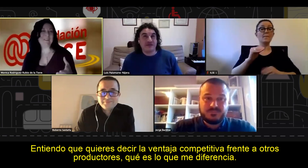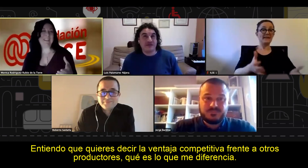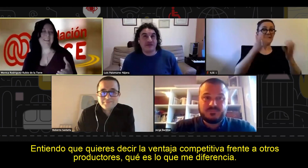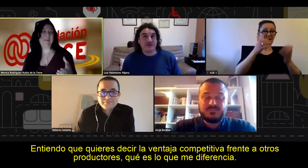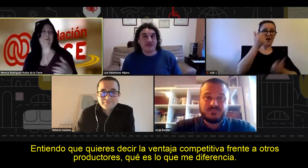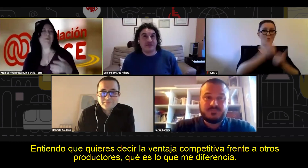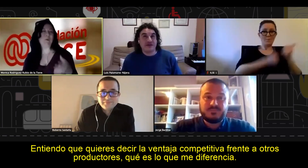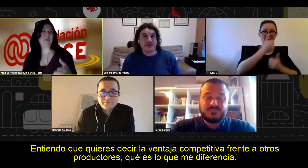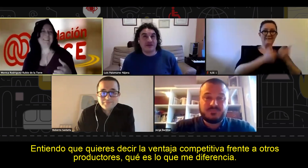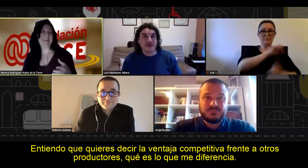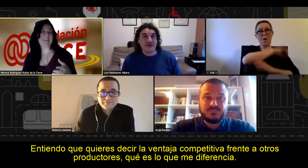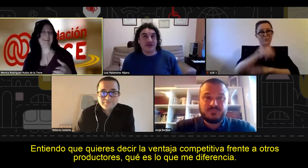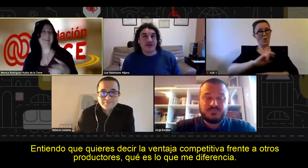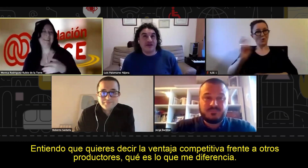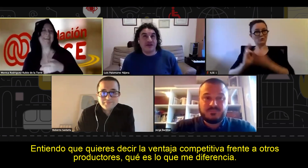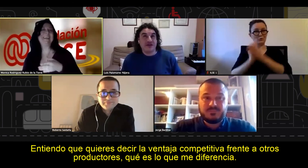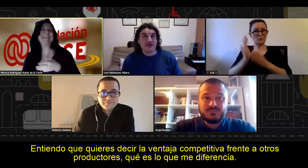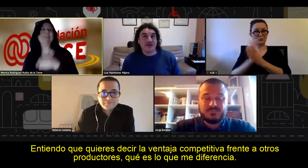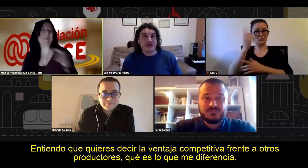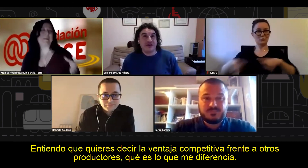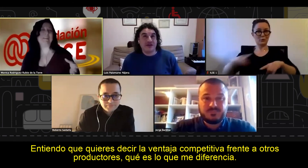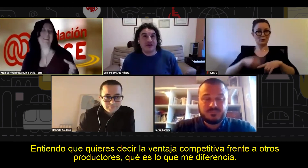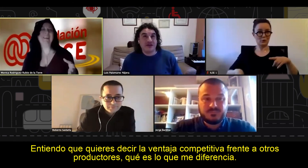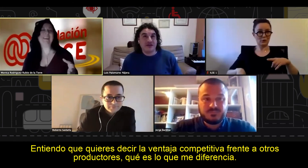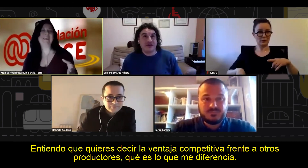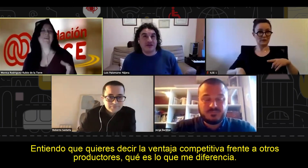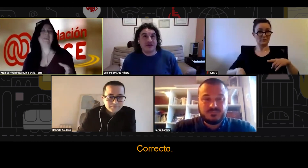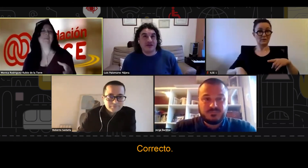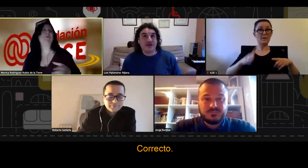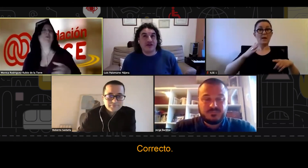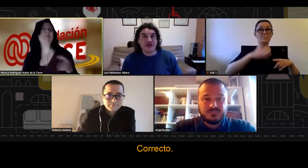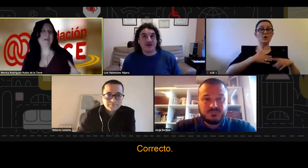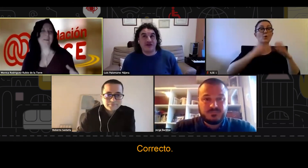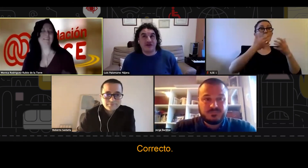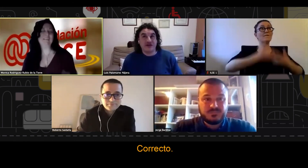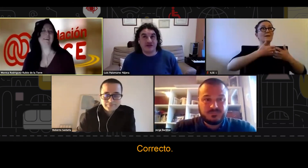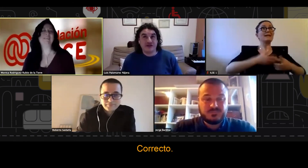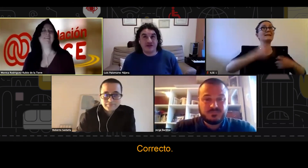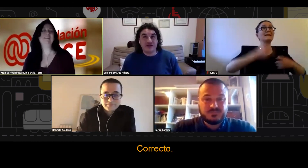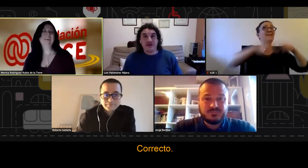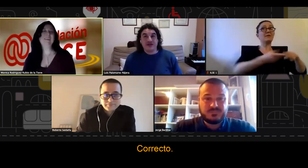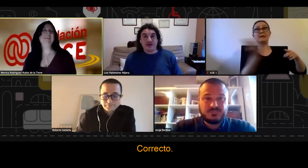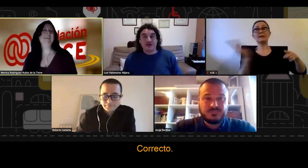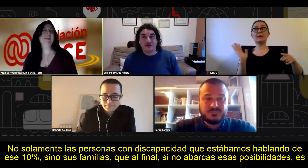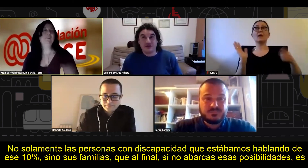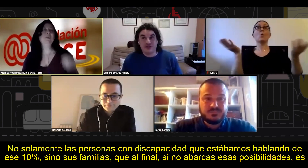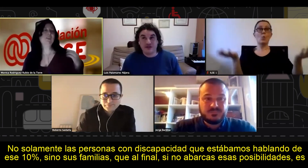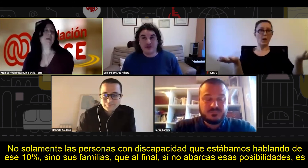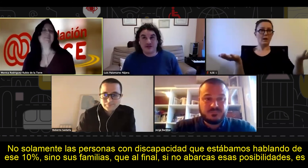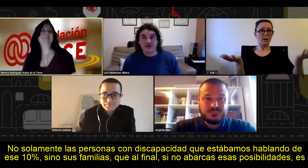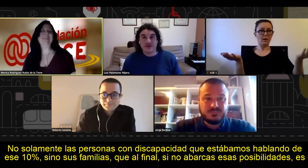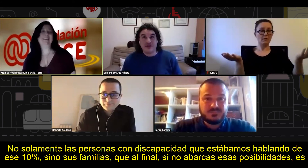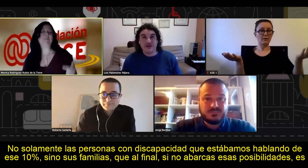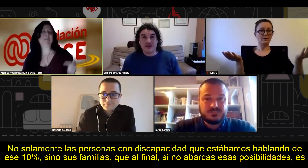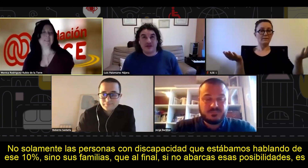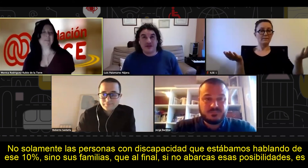otros productores. ¿Qué es lo que me diferencia, ¿no? ¿Por qué me van a Correcto, utilizar, ¿no? Y correcto. no